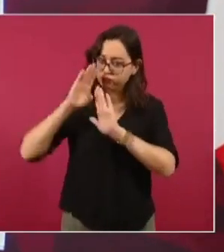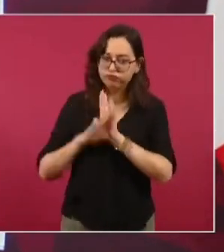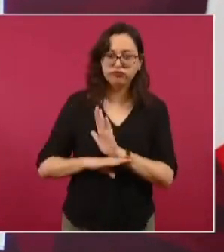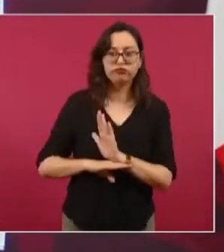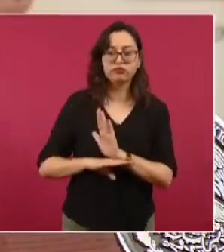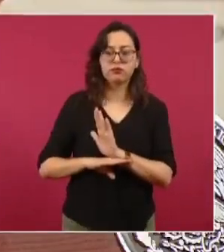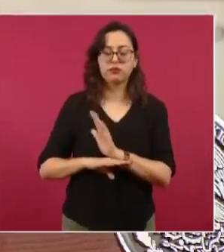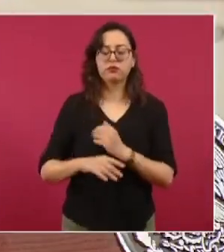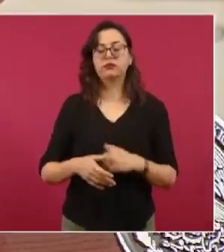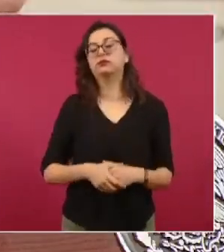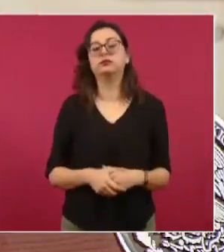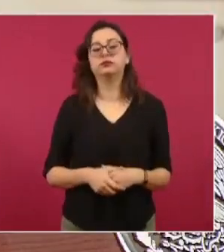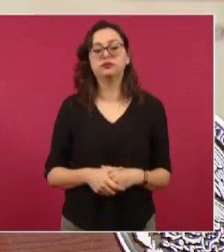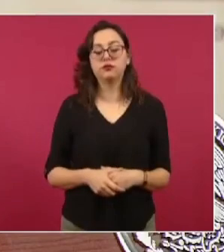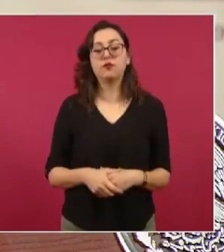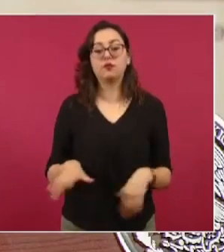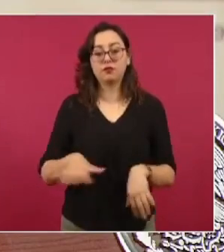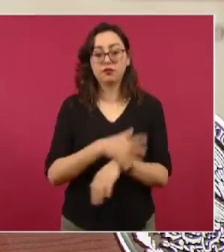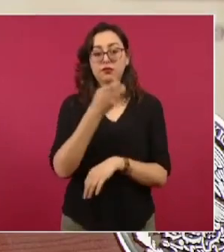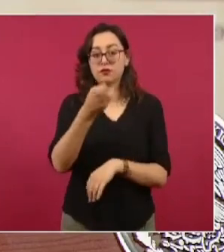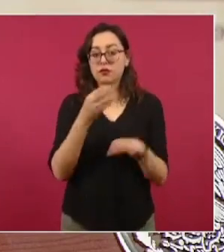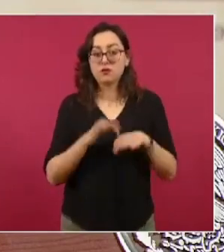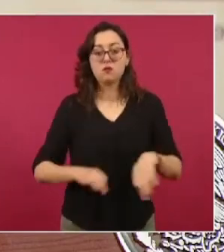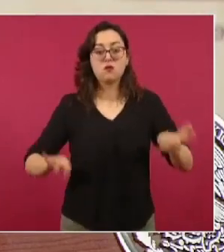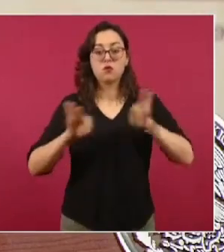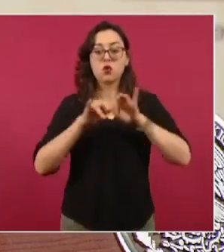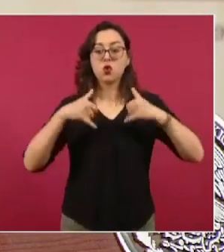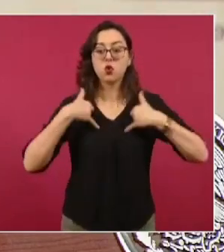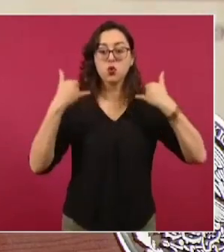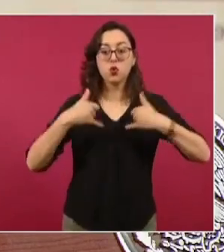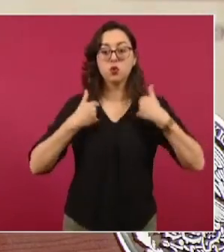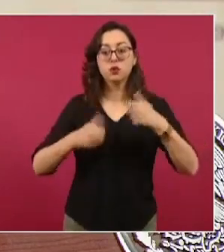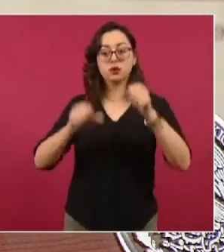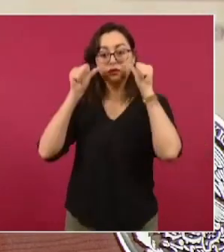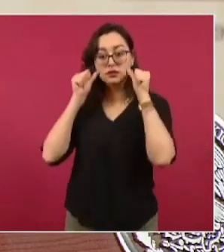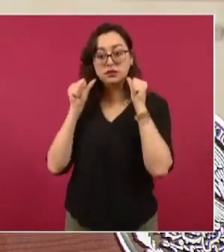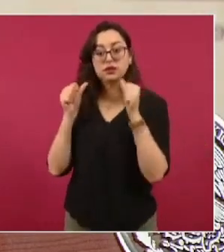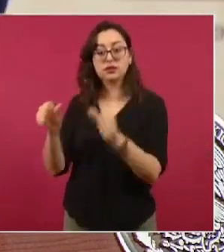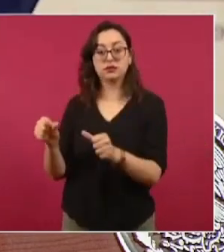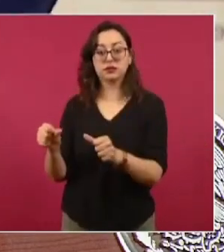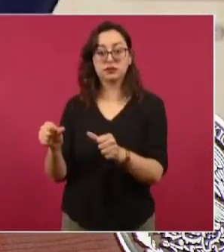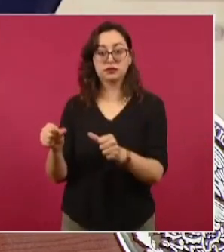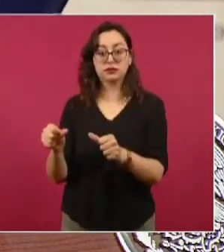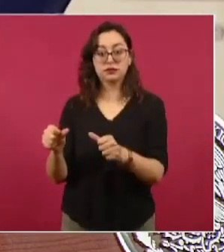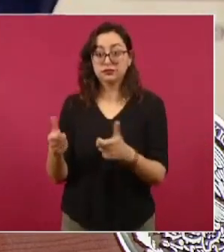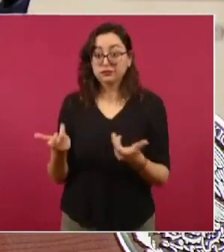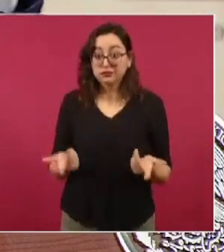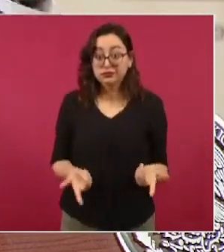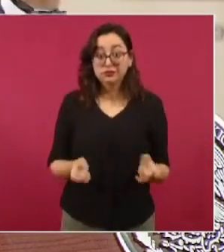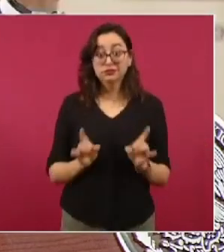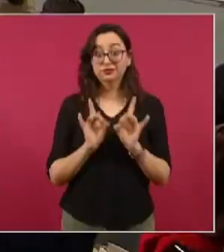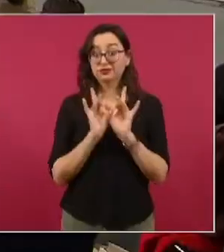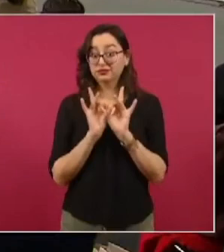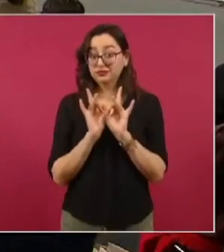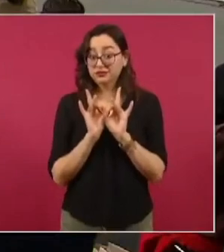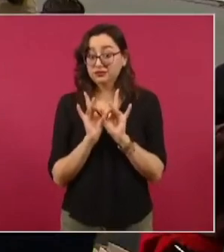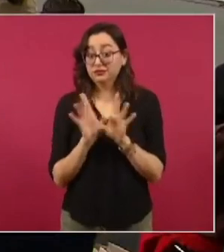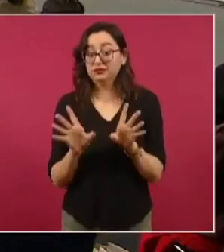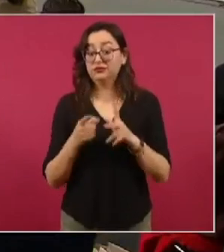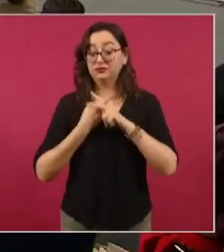por eso la atención a los jóvenes porque si se nos dispara el consumo